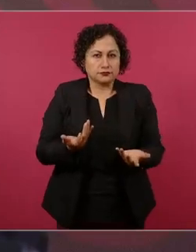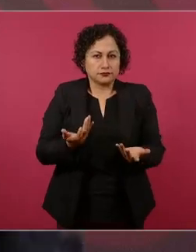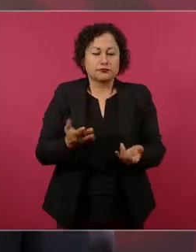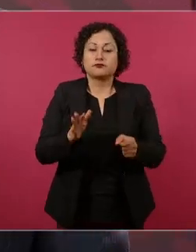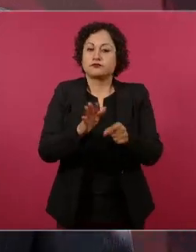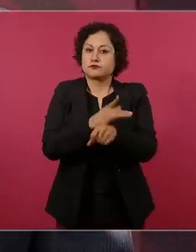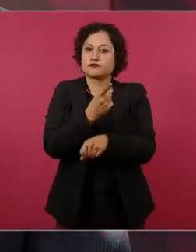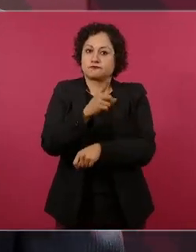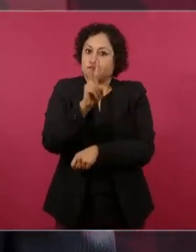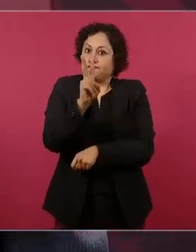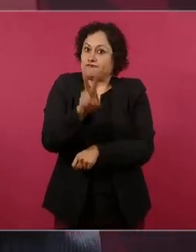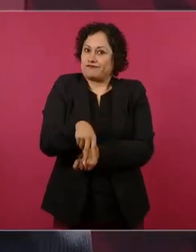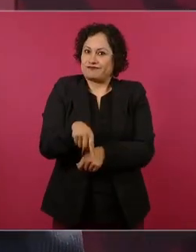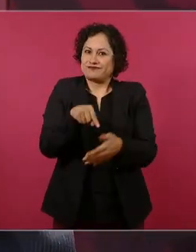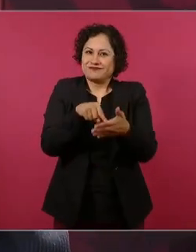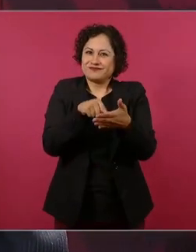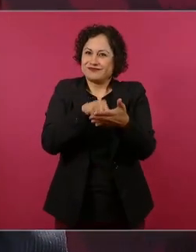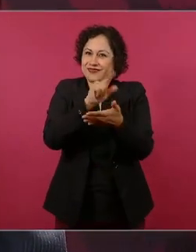anglosajona.